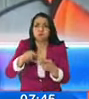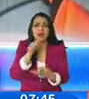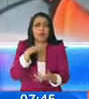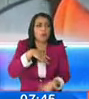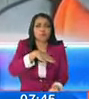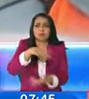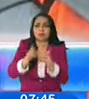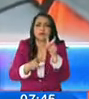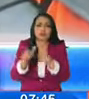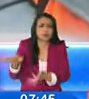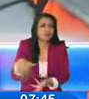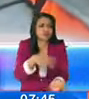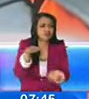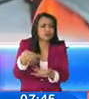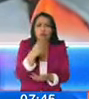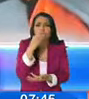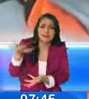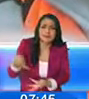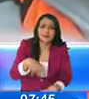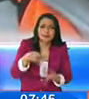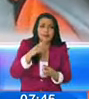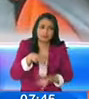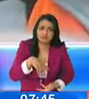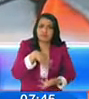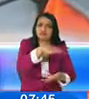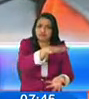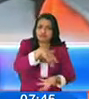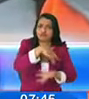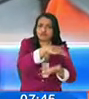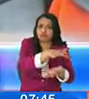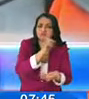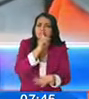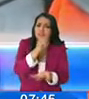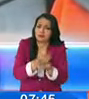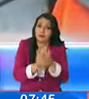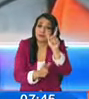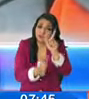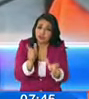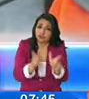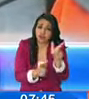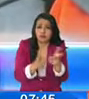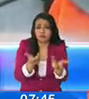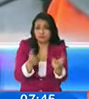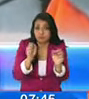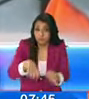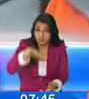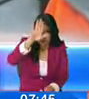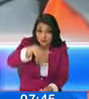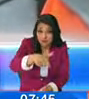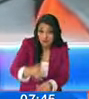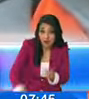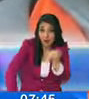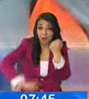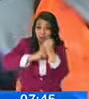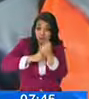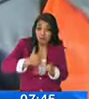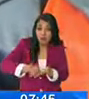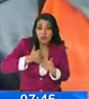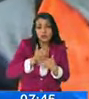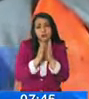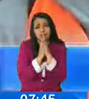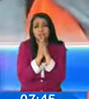sigue llegando con alimentos y pues la verdad es que hay gente que pueda venir a apoyar esto,